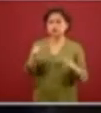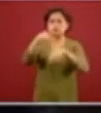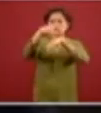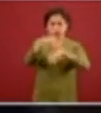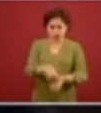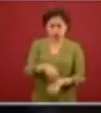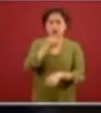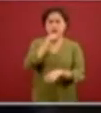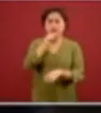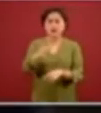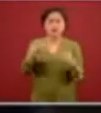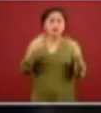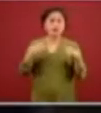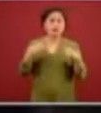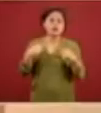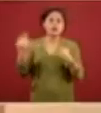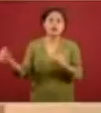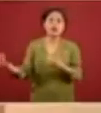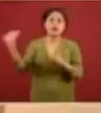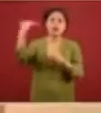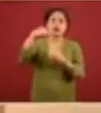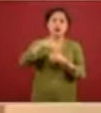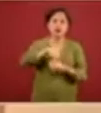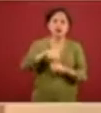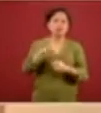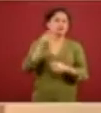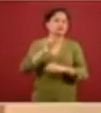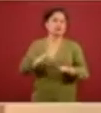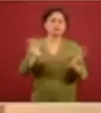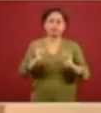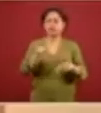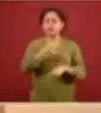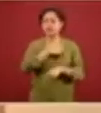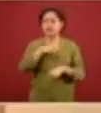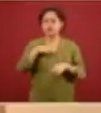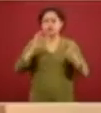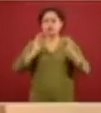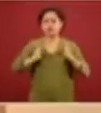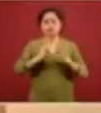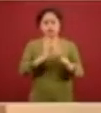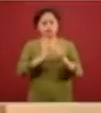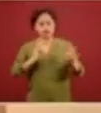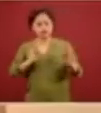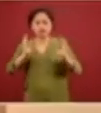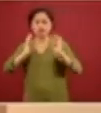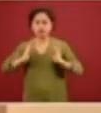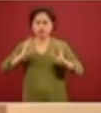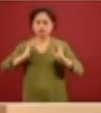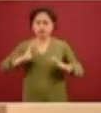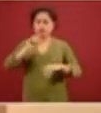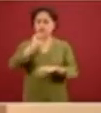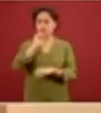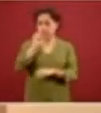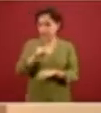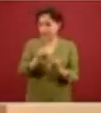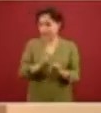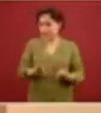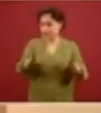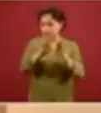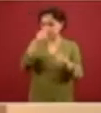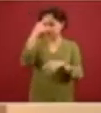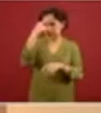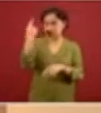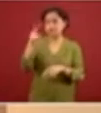bancos de sangre, para ofrecer un mejor servicio para el donante y para que se optimice en todo momento